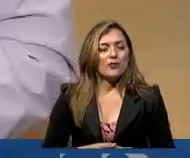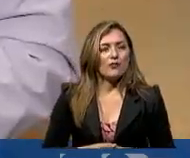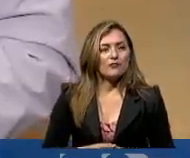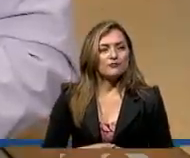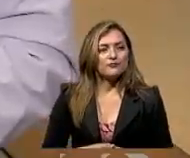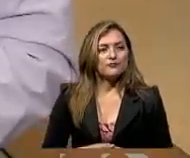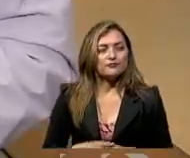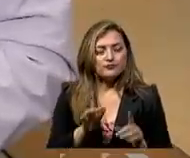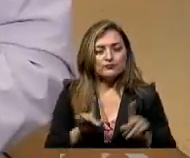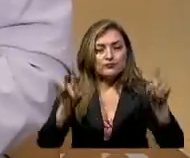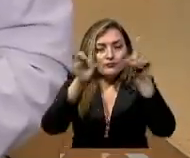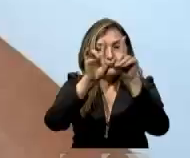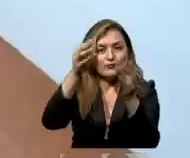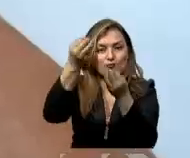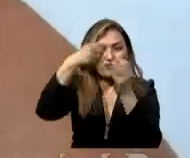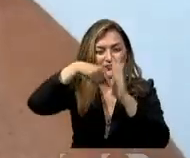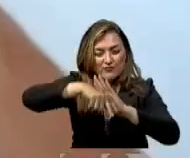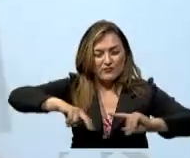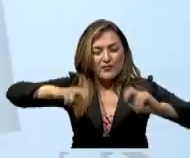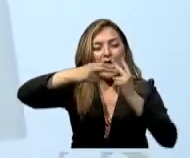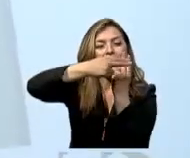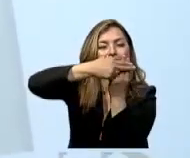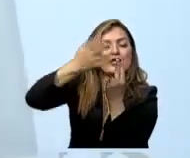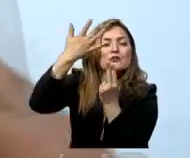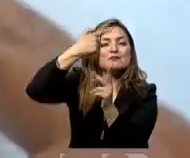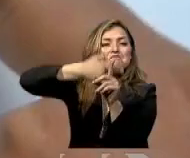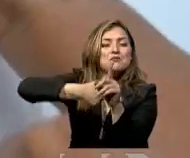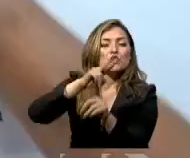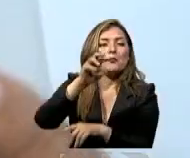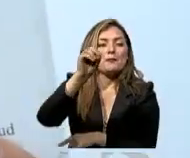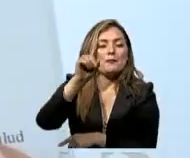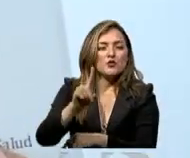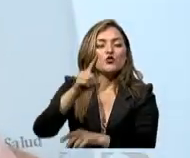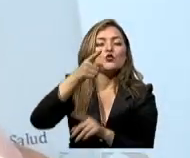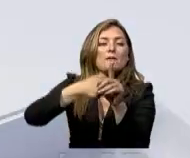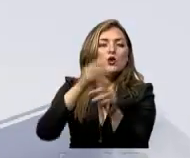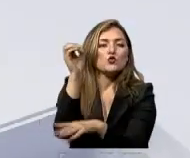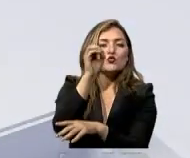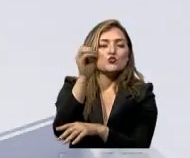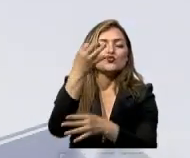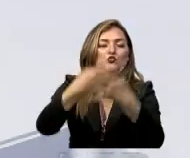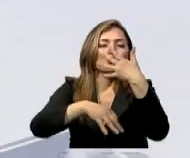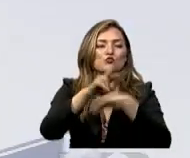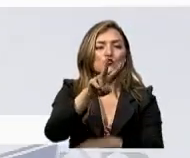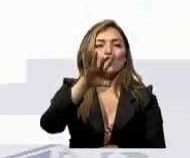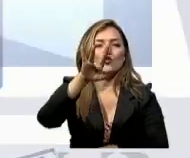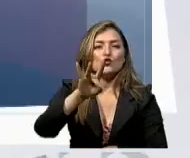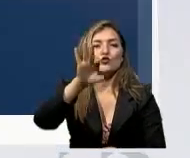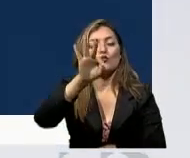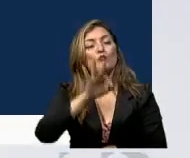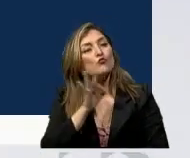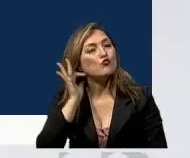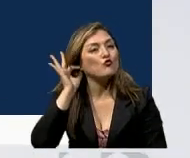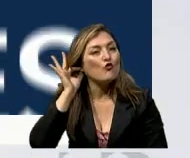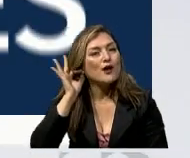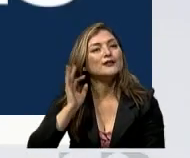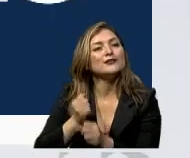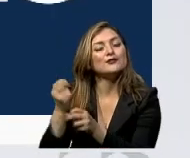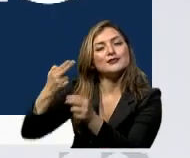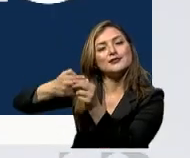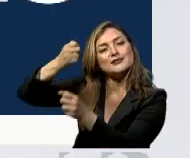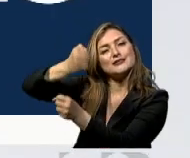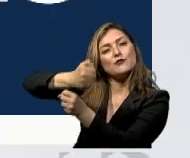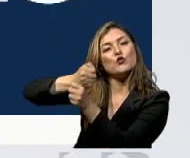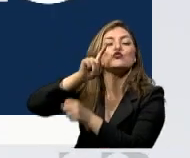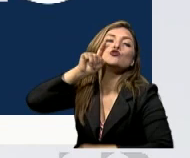Según los datos recogidos luego de un censo que inició en octubre de 2021, en total son 289 mujeres que trabajan